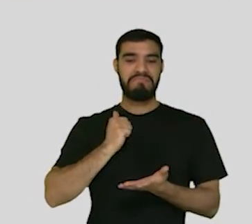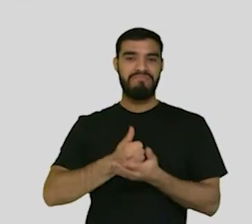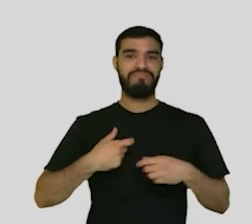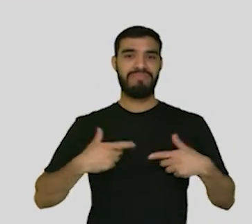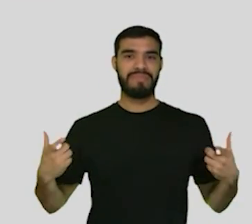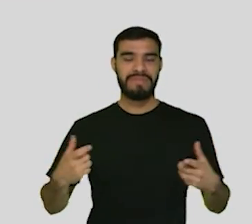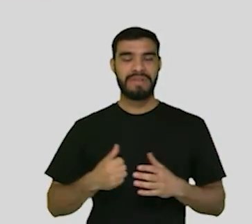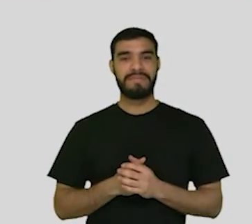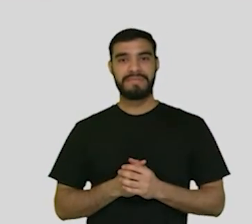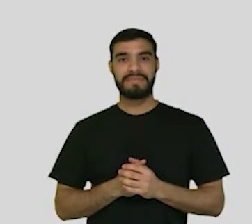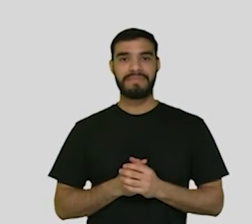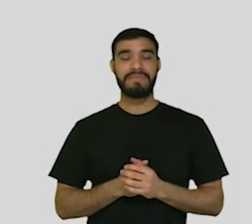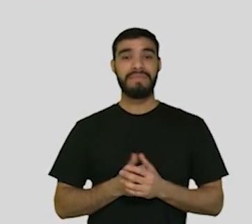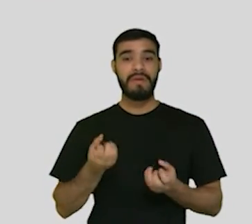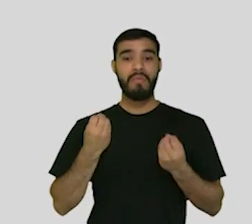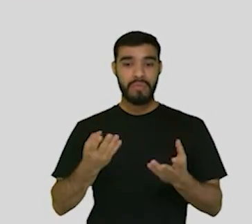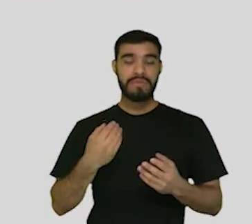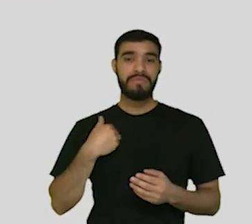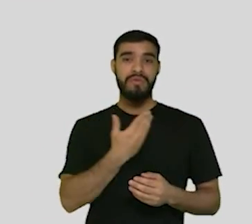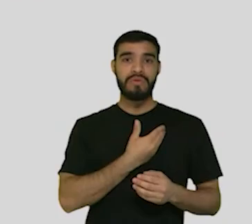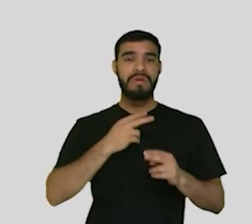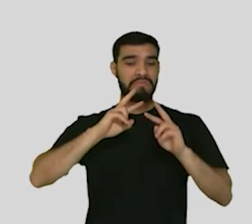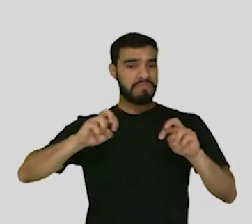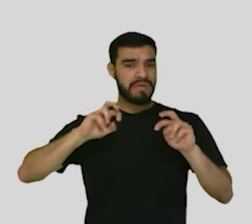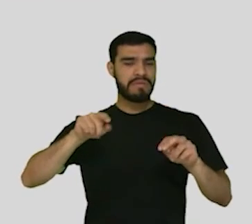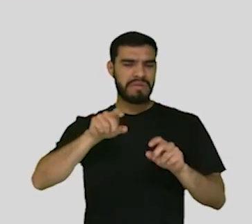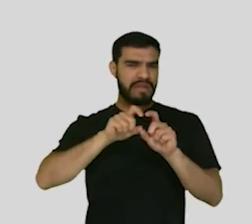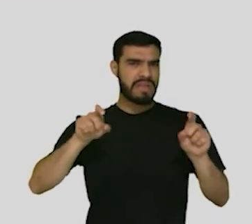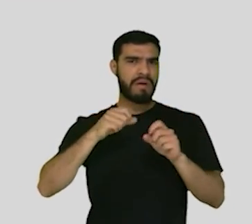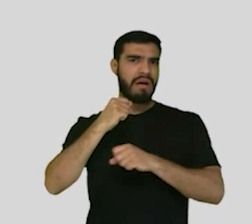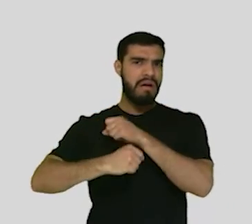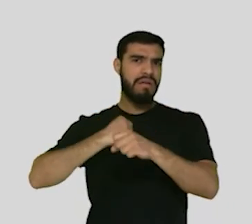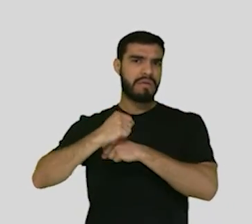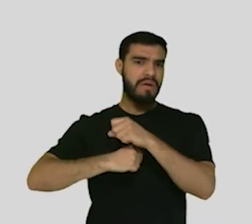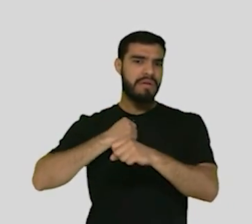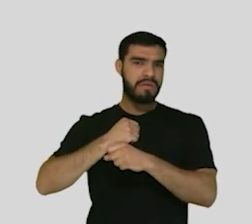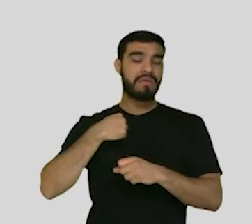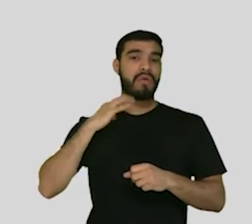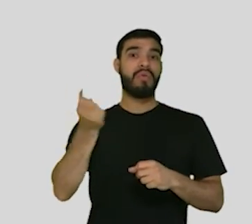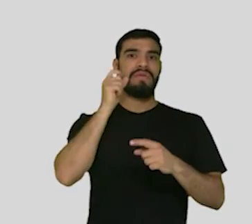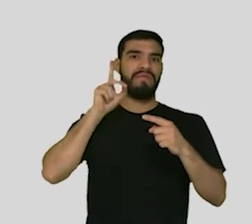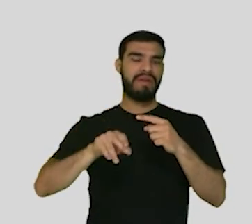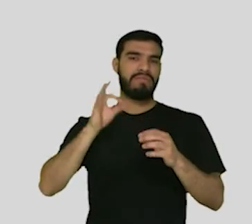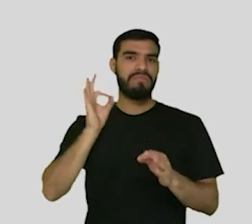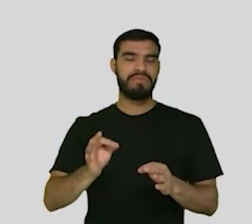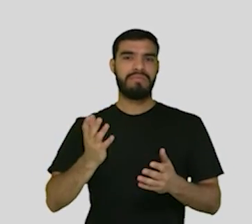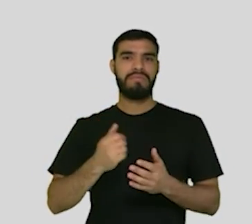eso estuvimos investigando bastantes años sobre esto hasta que la visibilidad de las